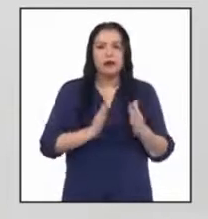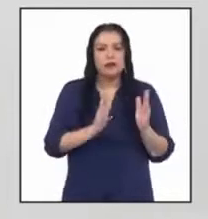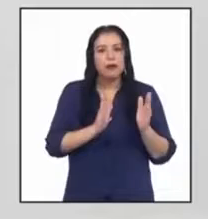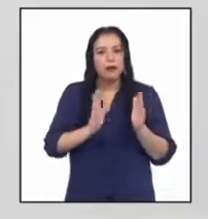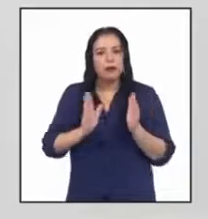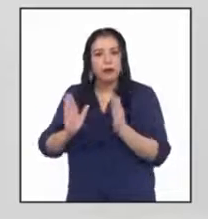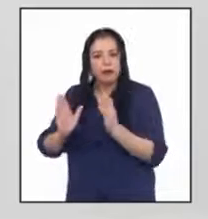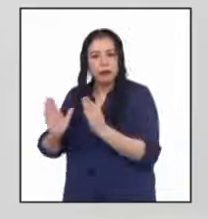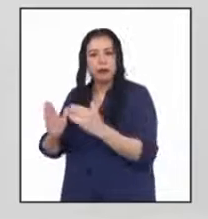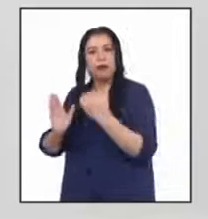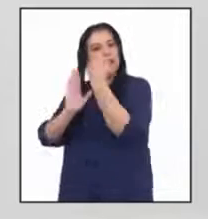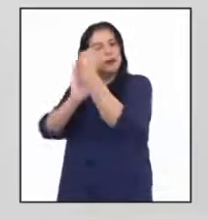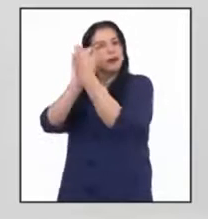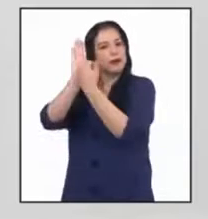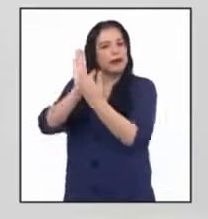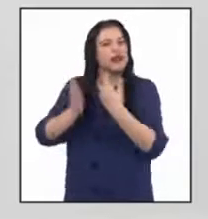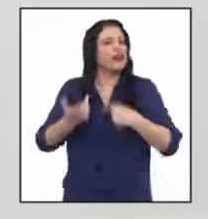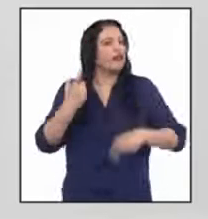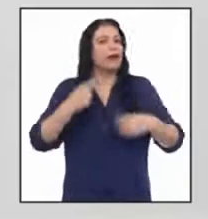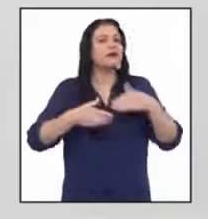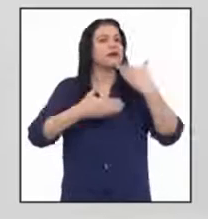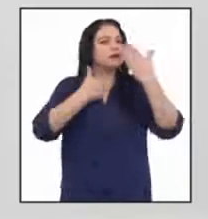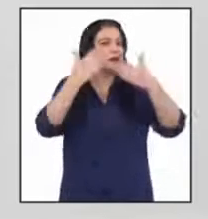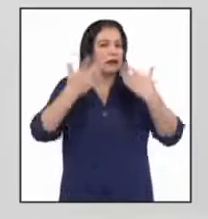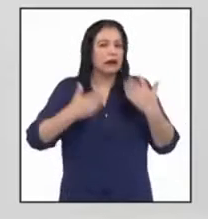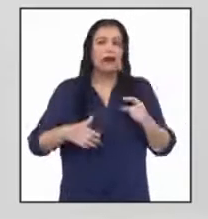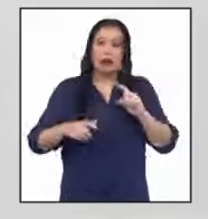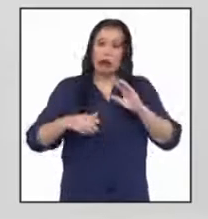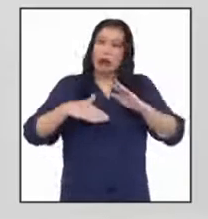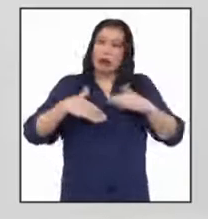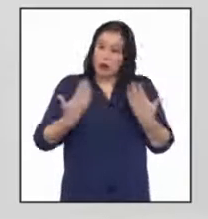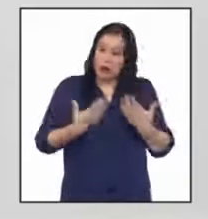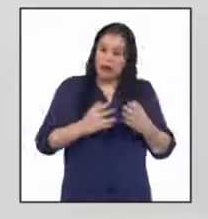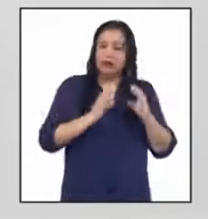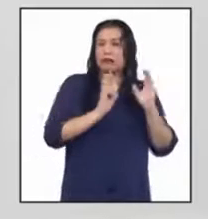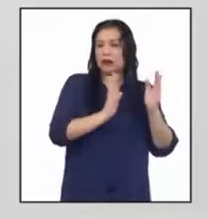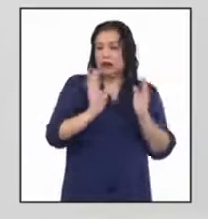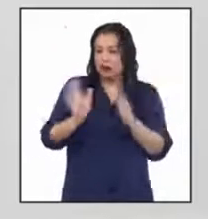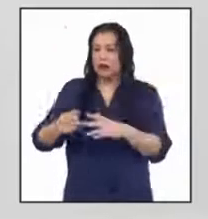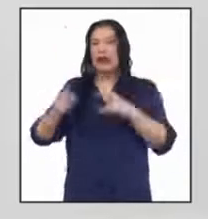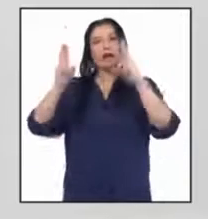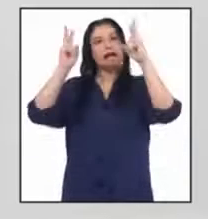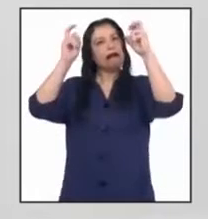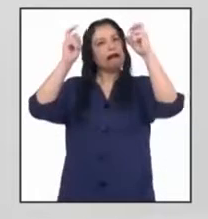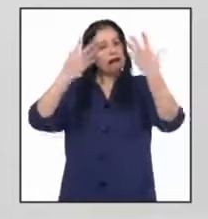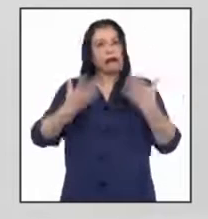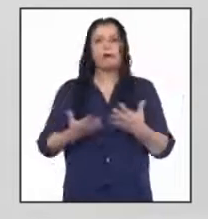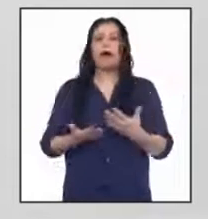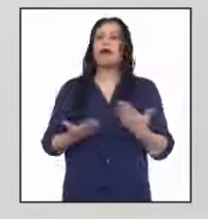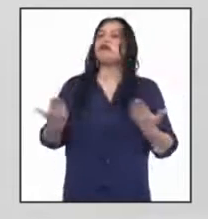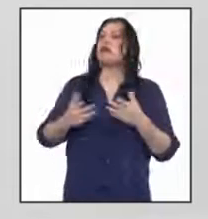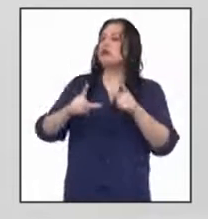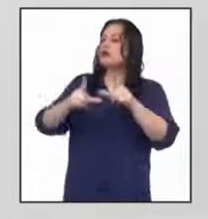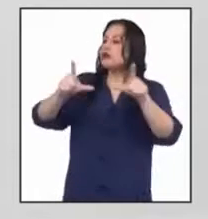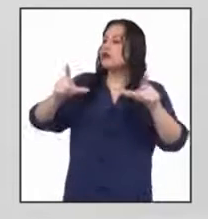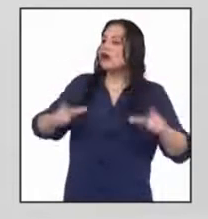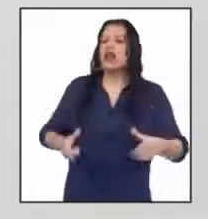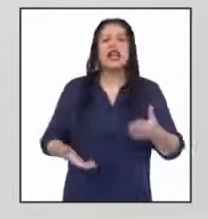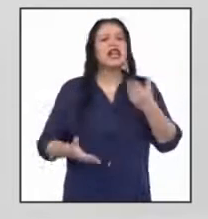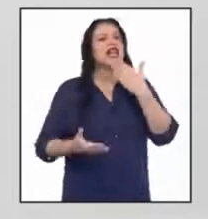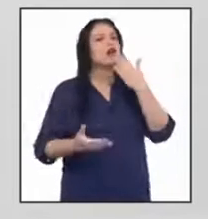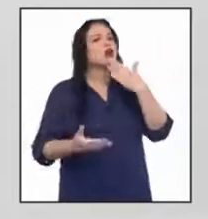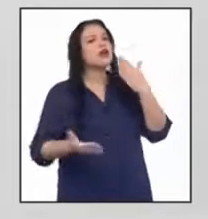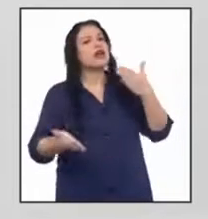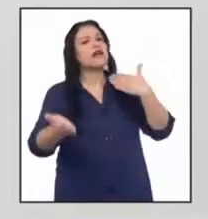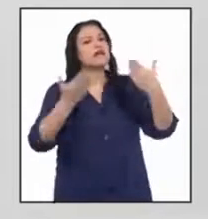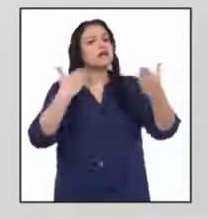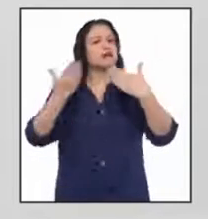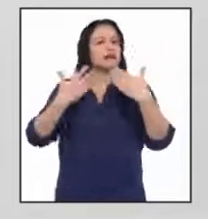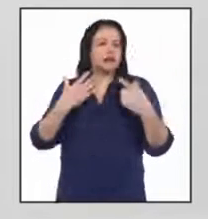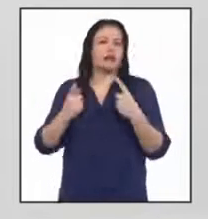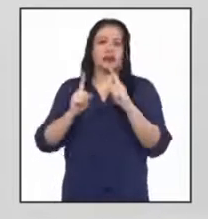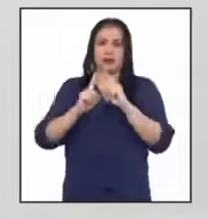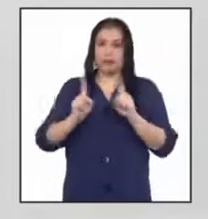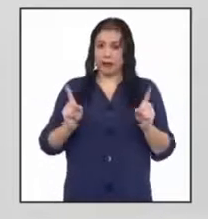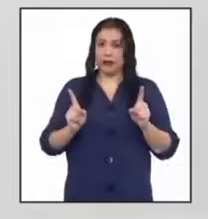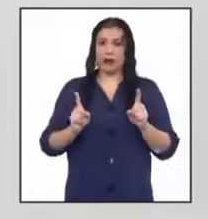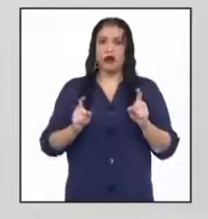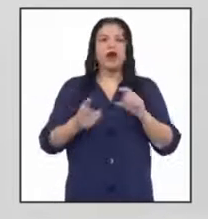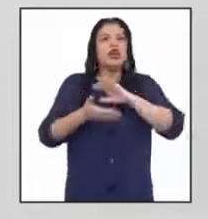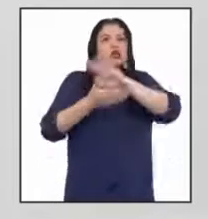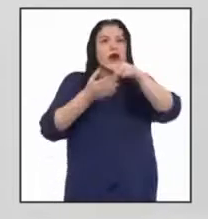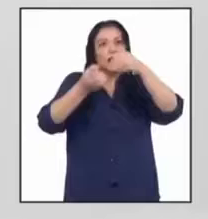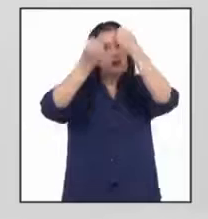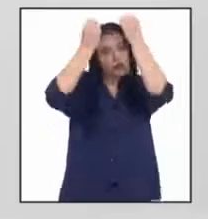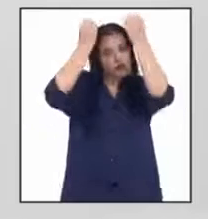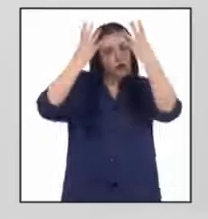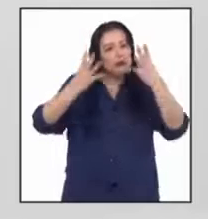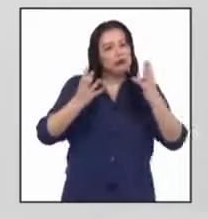todo lo que vamos a decir. Se puede planificar el tema, el lugar y hasta con quiénes vamos a expresarnos oralmente, pero el contenido